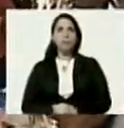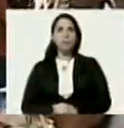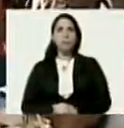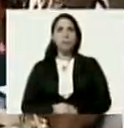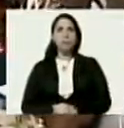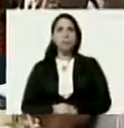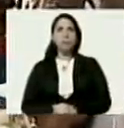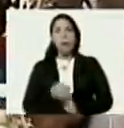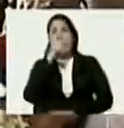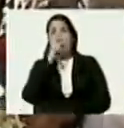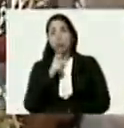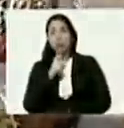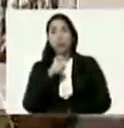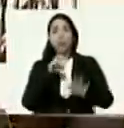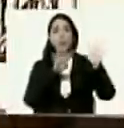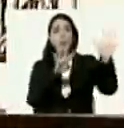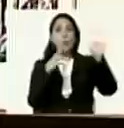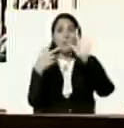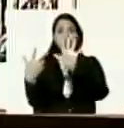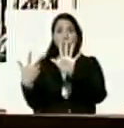al año 98.